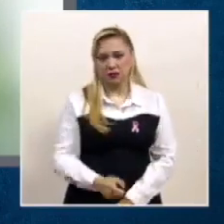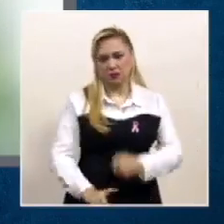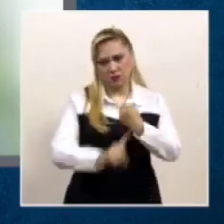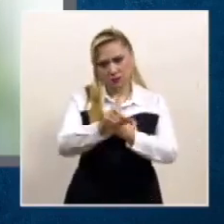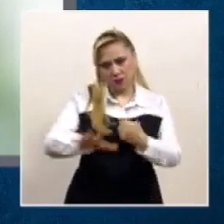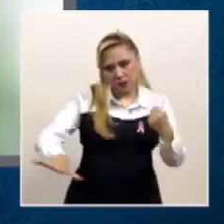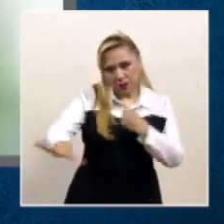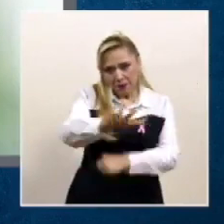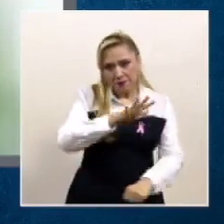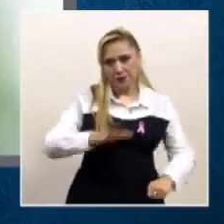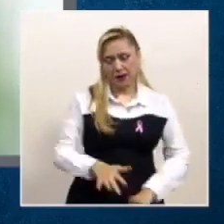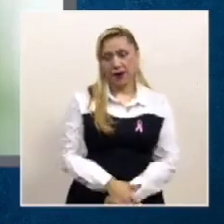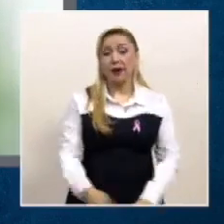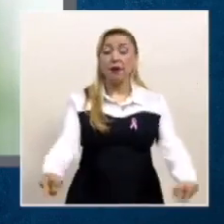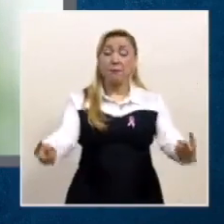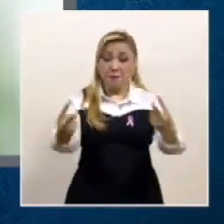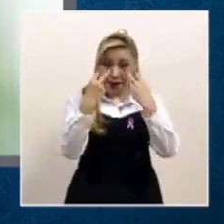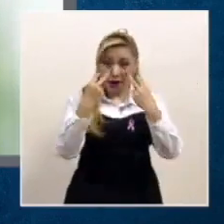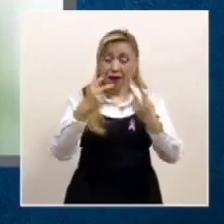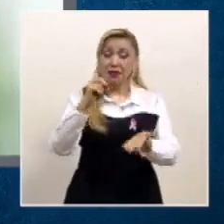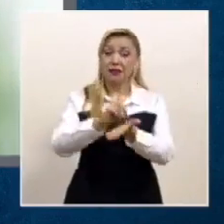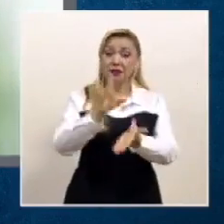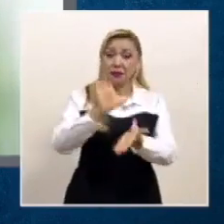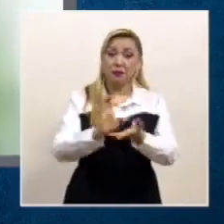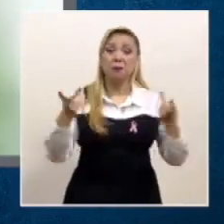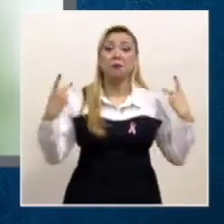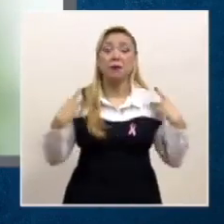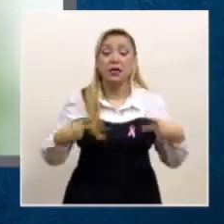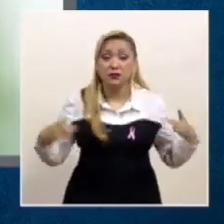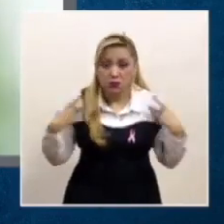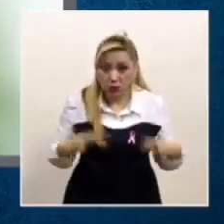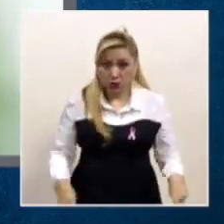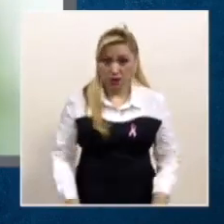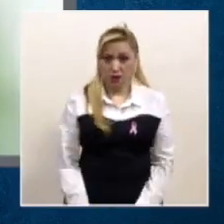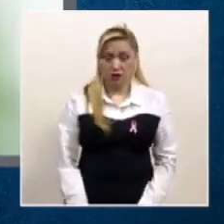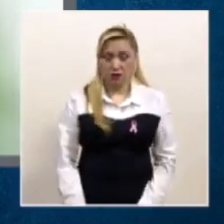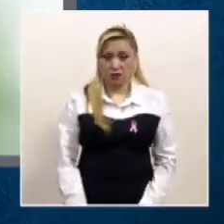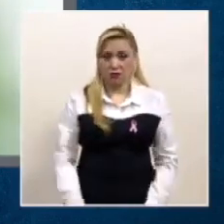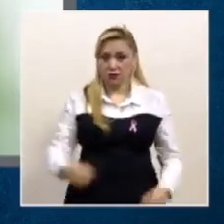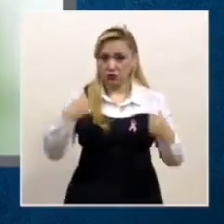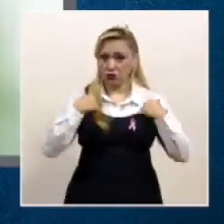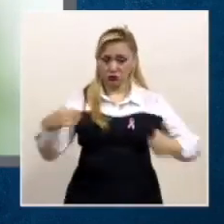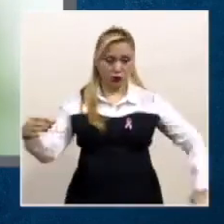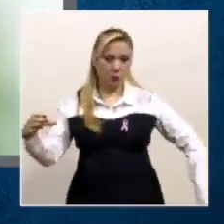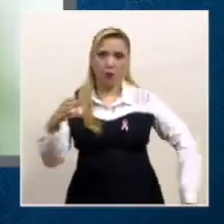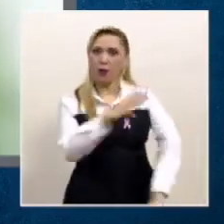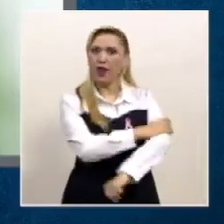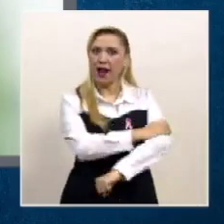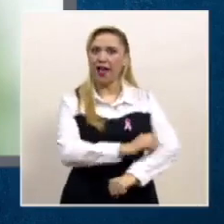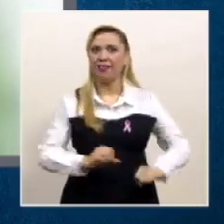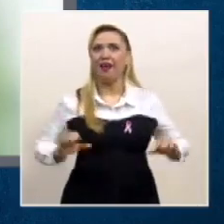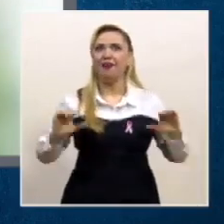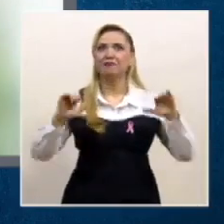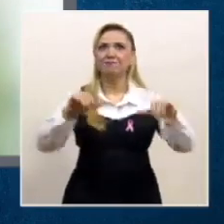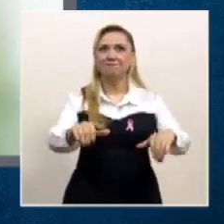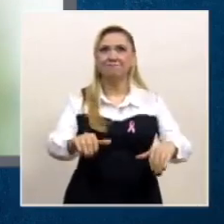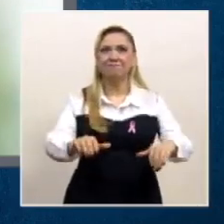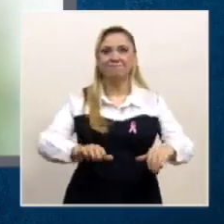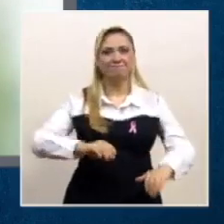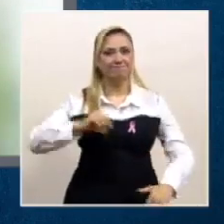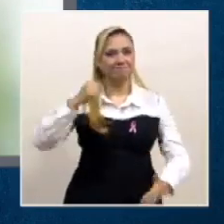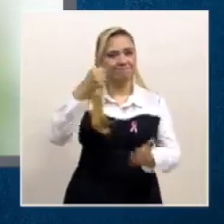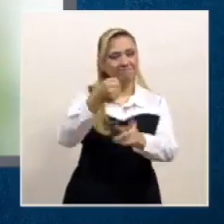sociedad. El poder ver a la persona con discapacidad que una vez que está empoderada exigiendo sus derechos, la